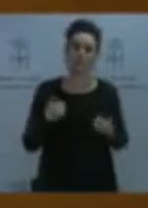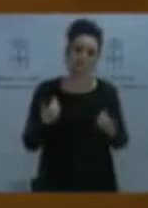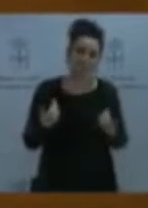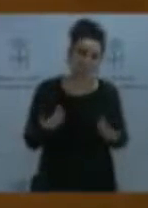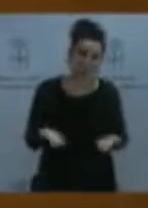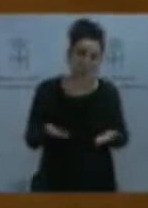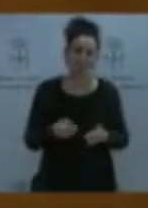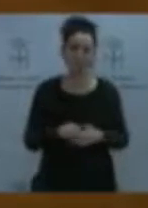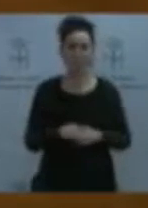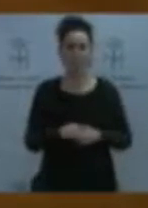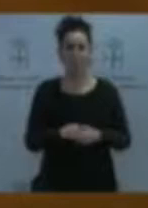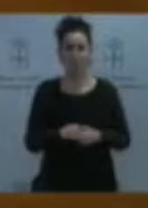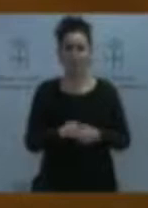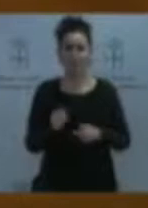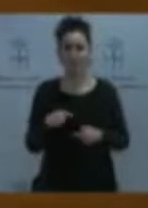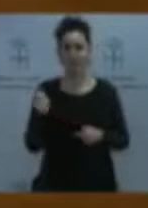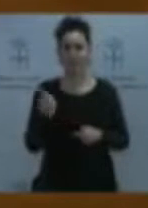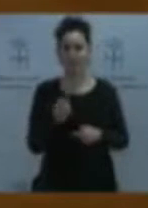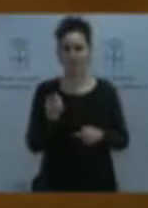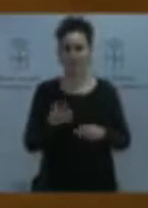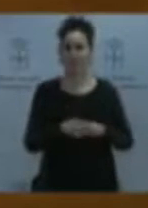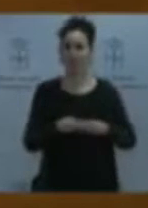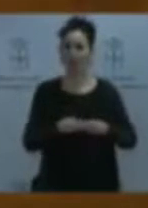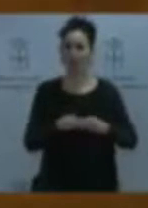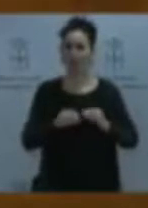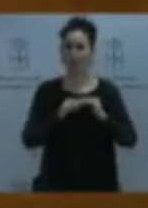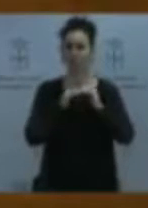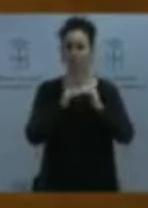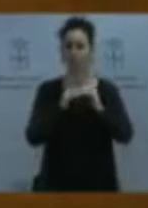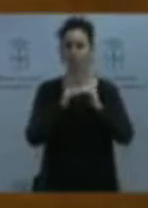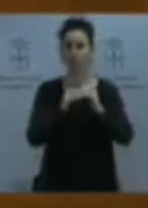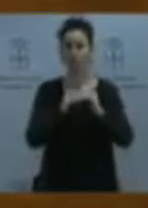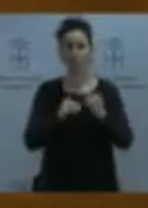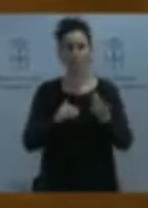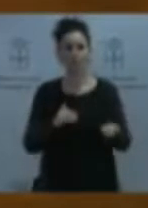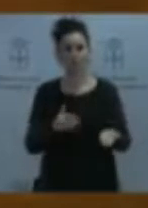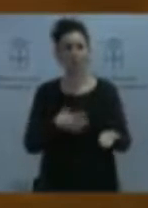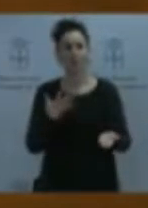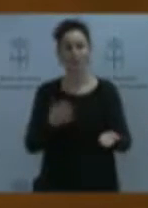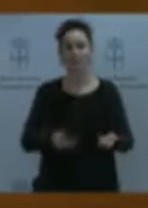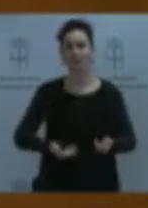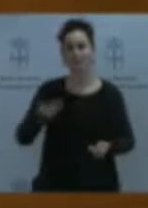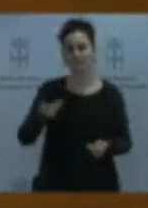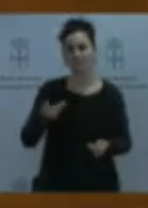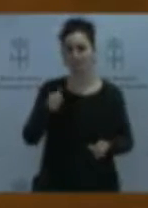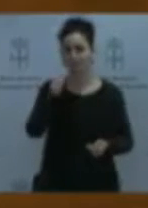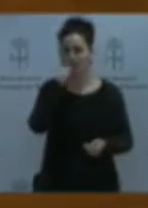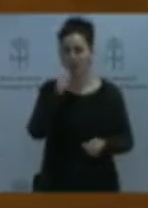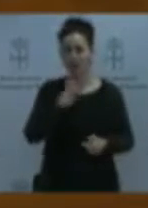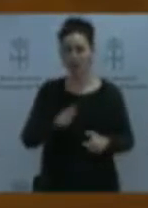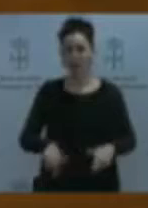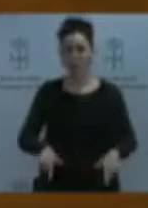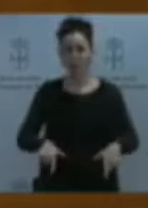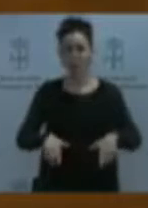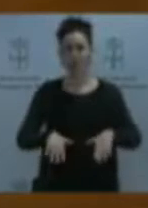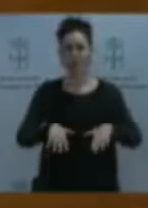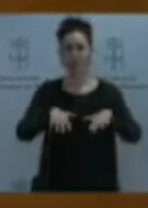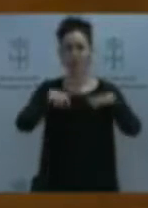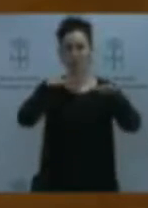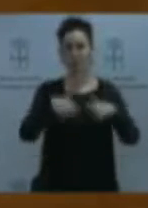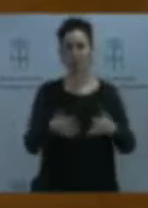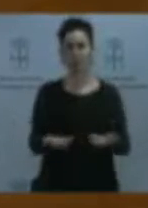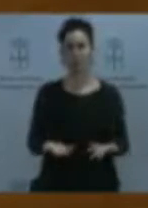manera sostenible, también es importante no secar nuestros acuíferos, este agua subterráneo que hay en nuestro